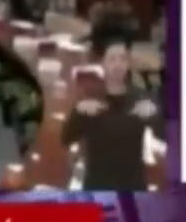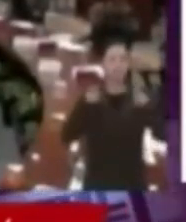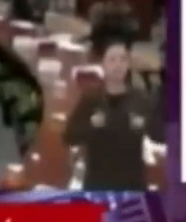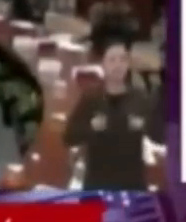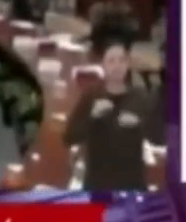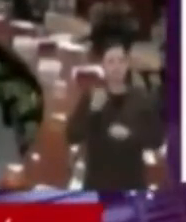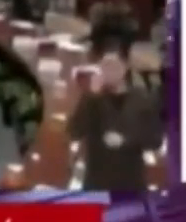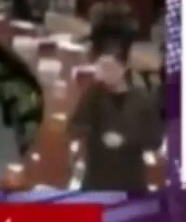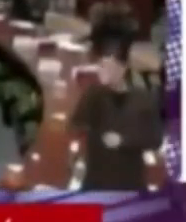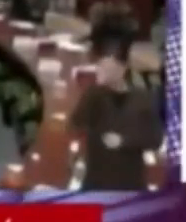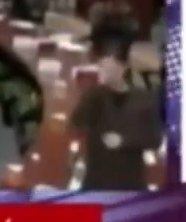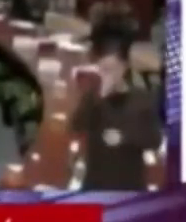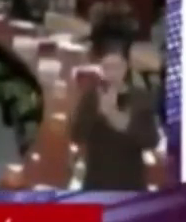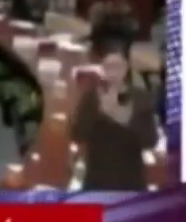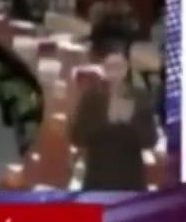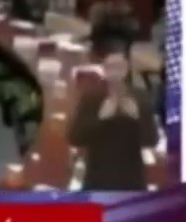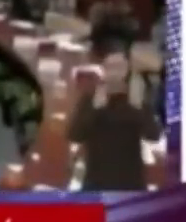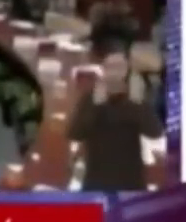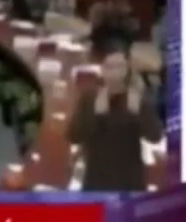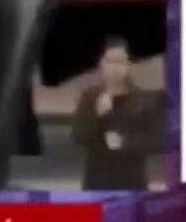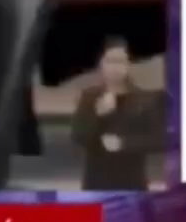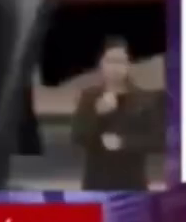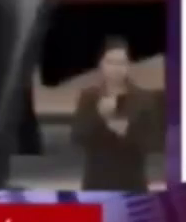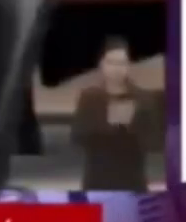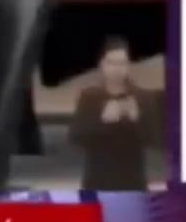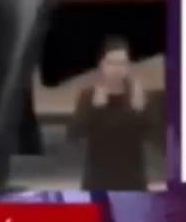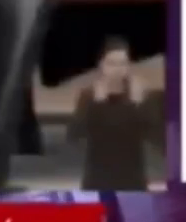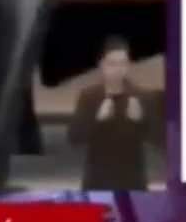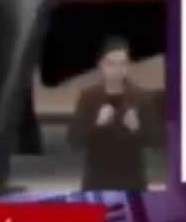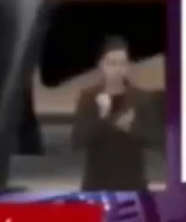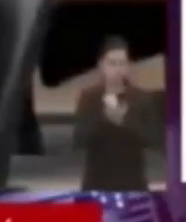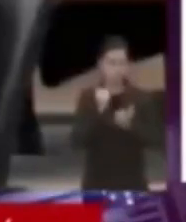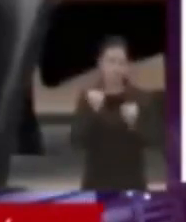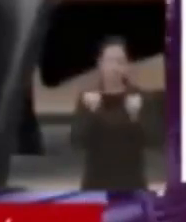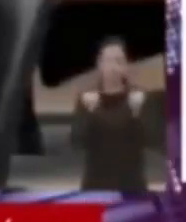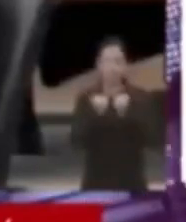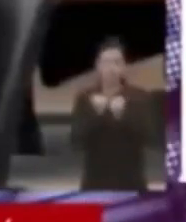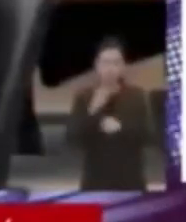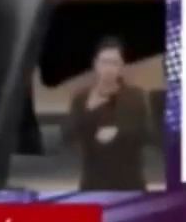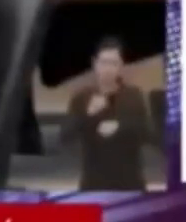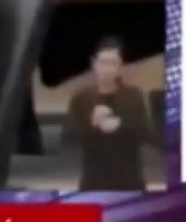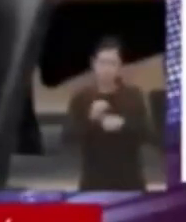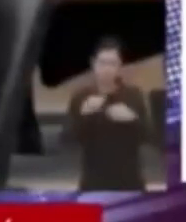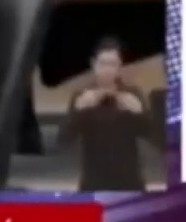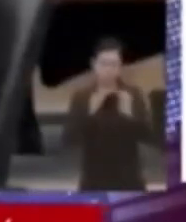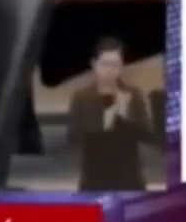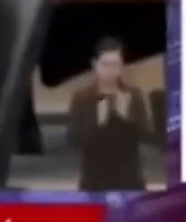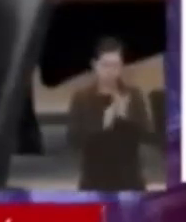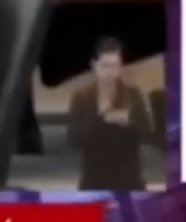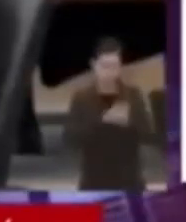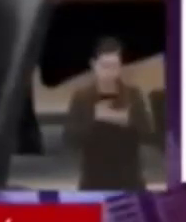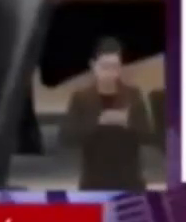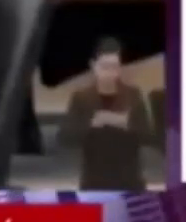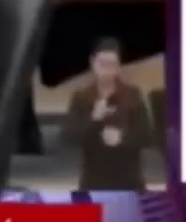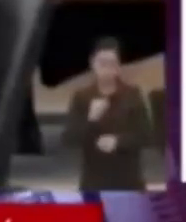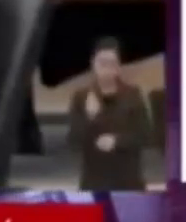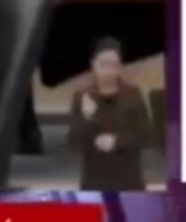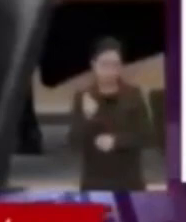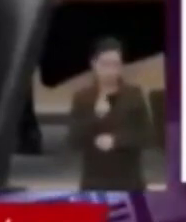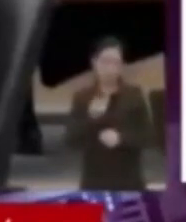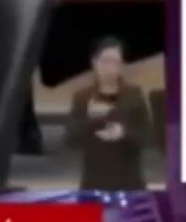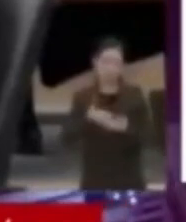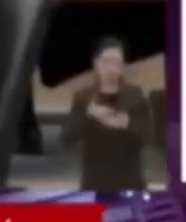dirigen al PRI, porque además hay muchos priistas con dignidad y valentía. Lo importante es que los ciudadanos entendamos